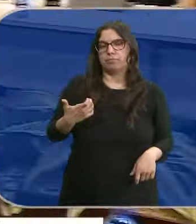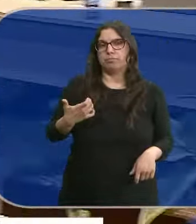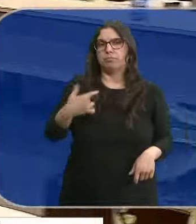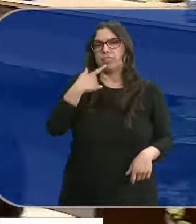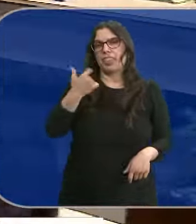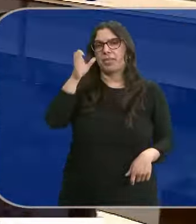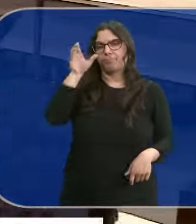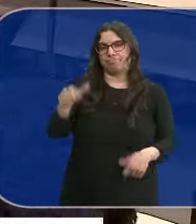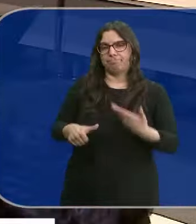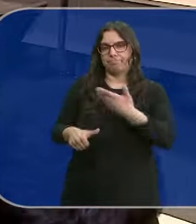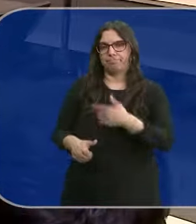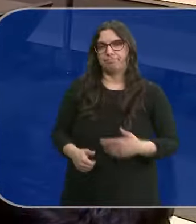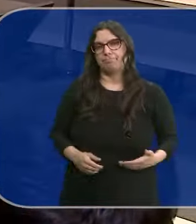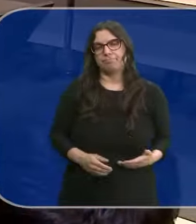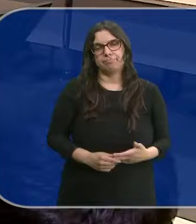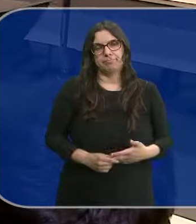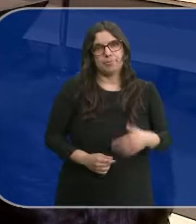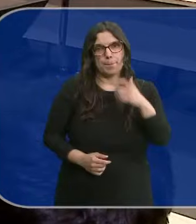que ha dicho esto.